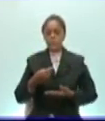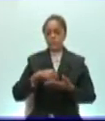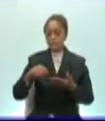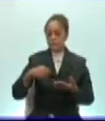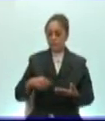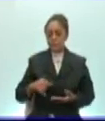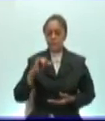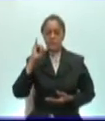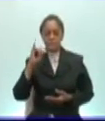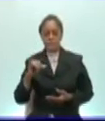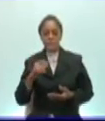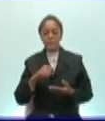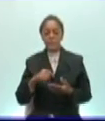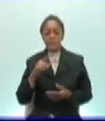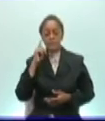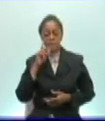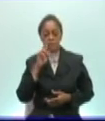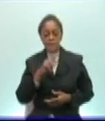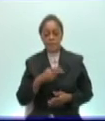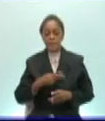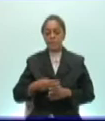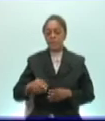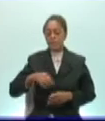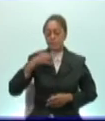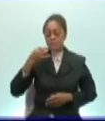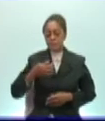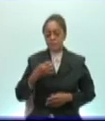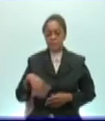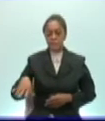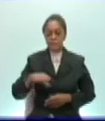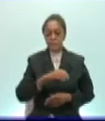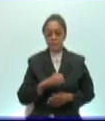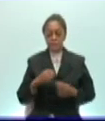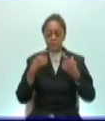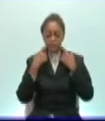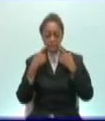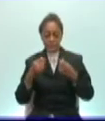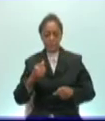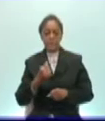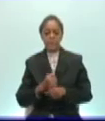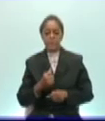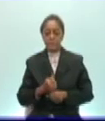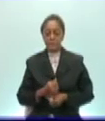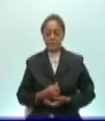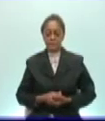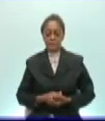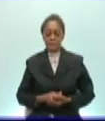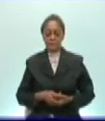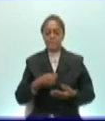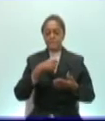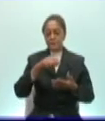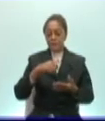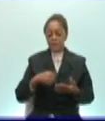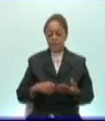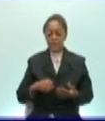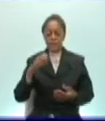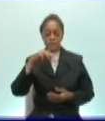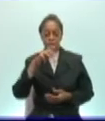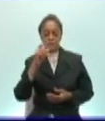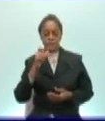6 cartas que ustedes tienen que valorar en este periodo. Y esto es importantísimo cuando ustedes lo trabajen. La carta que envía Céspedes a José Manuel